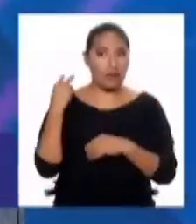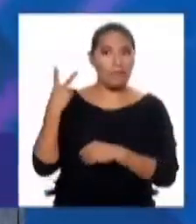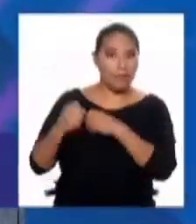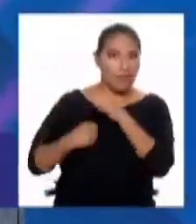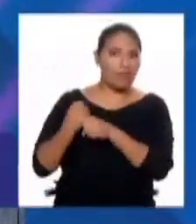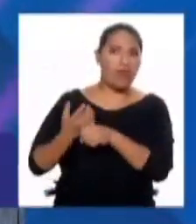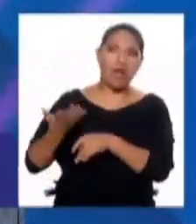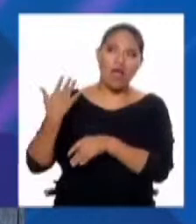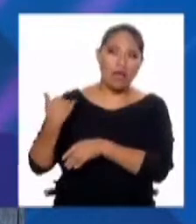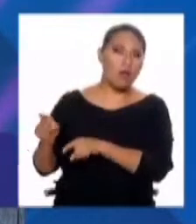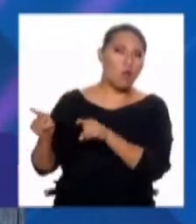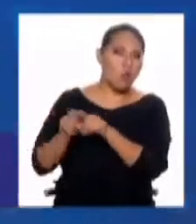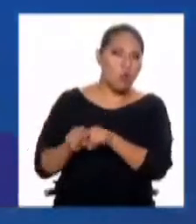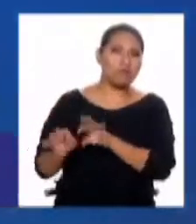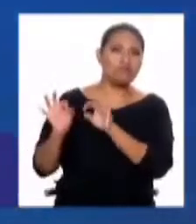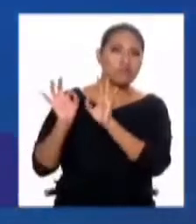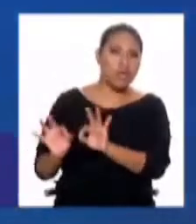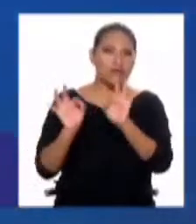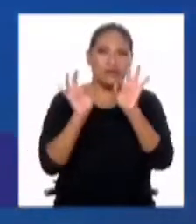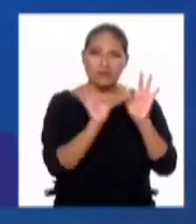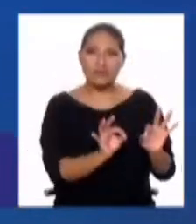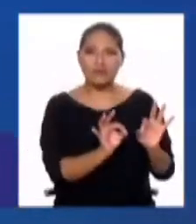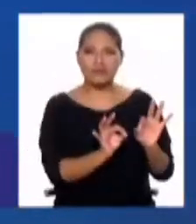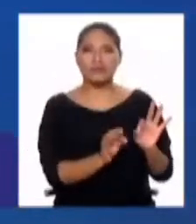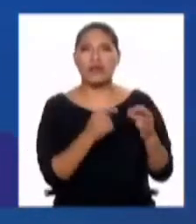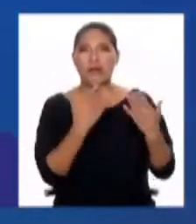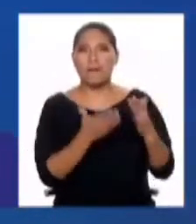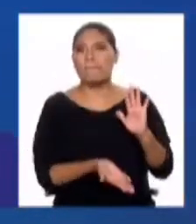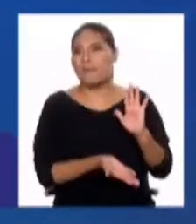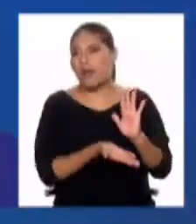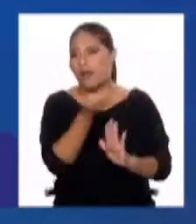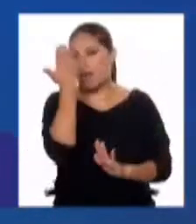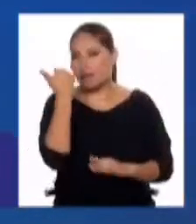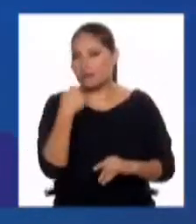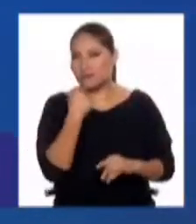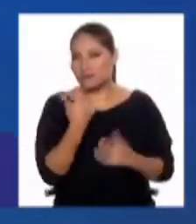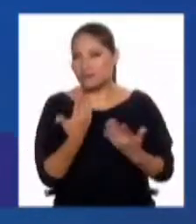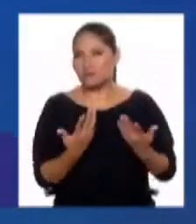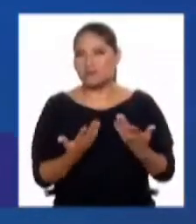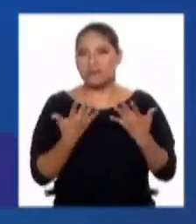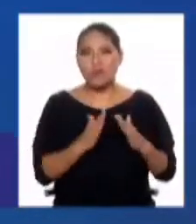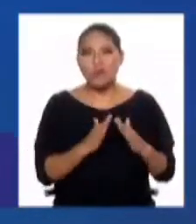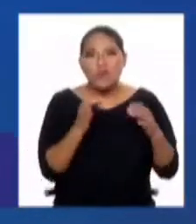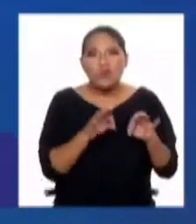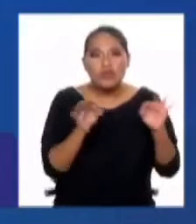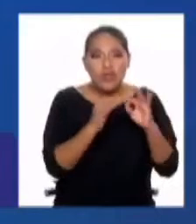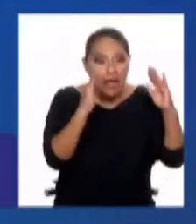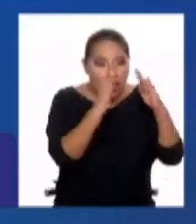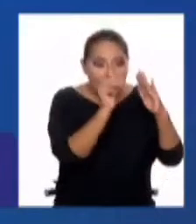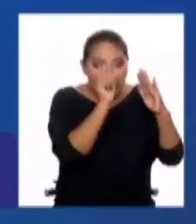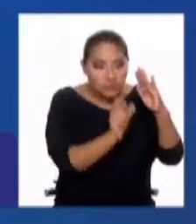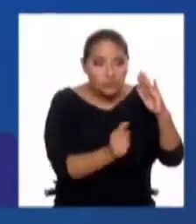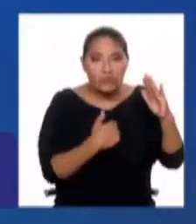situación es de hace 20 años más. Mucho más, Maite. O sea, hay cosas tan